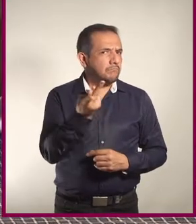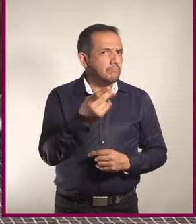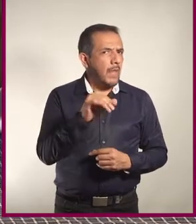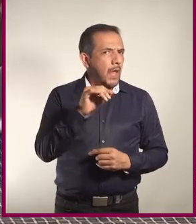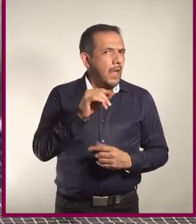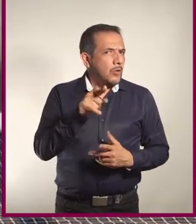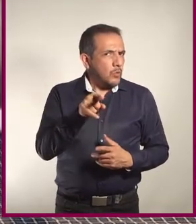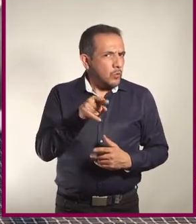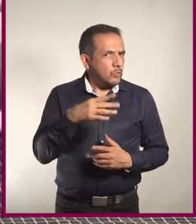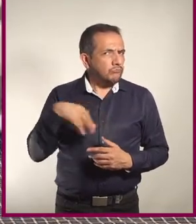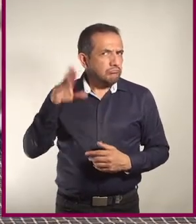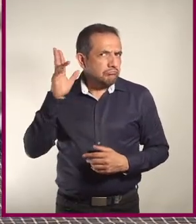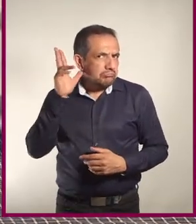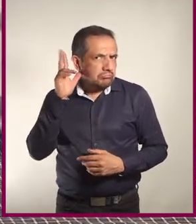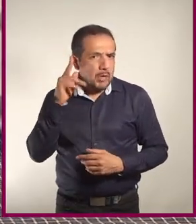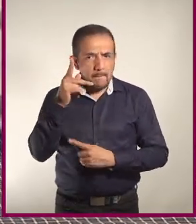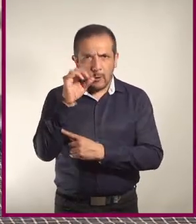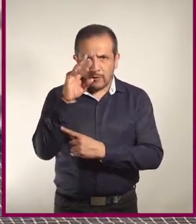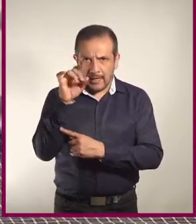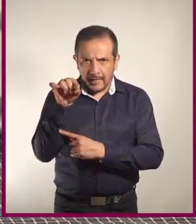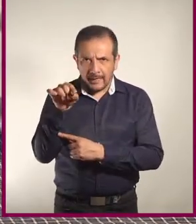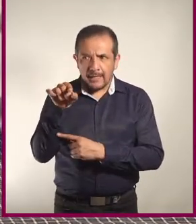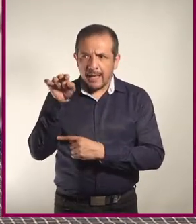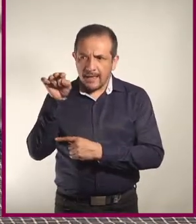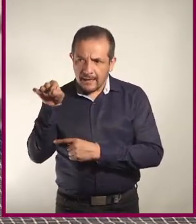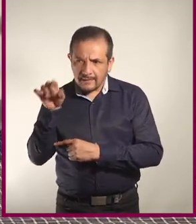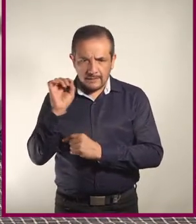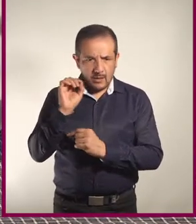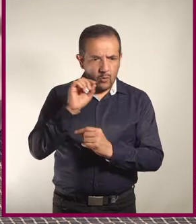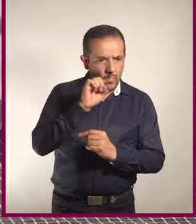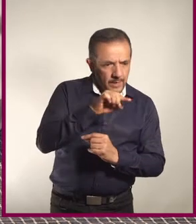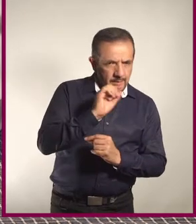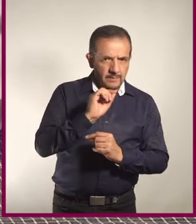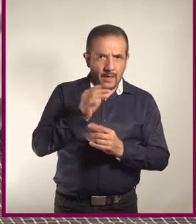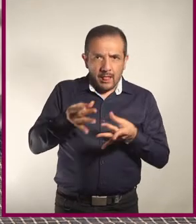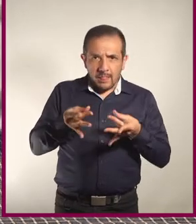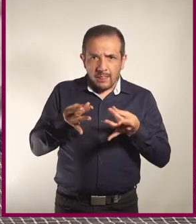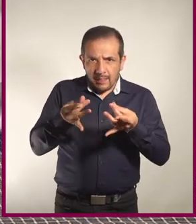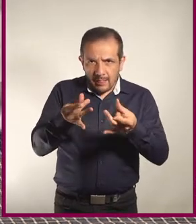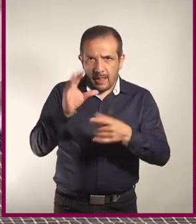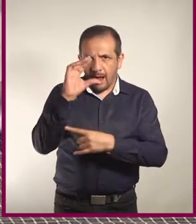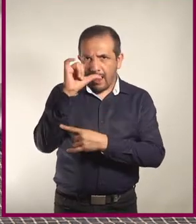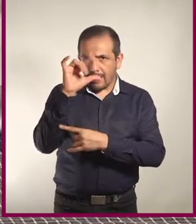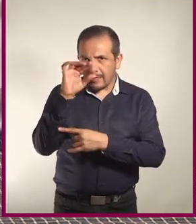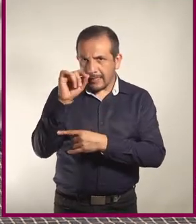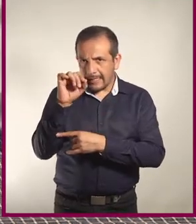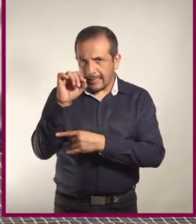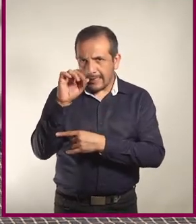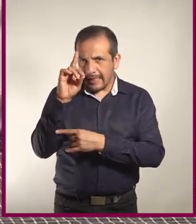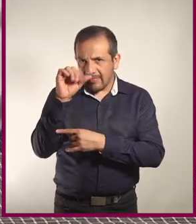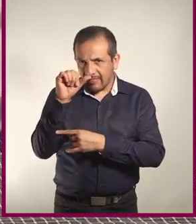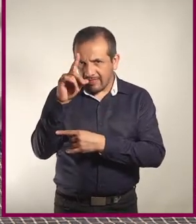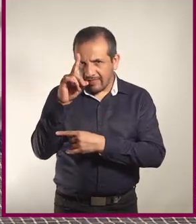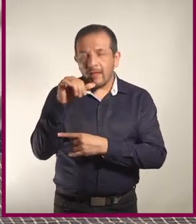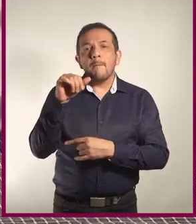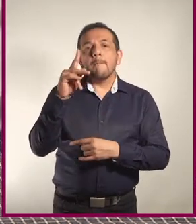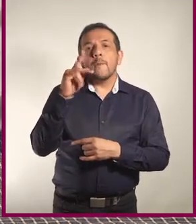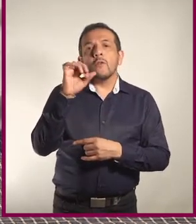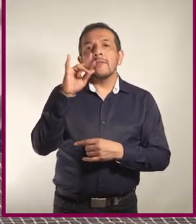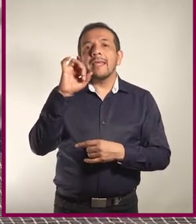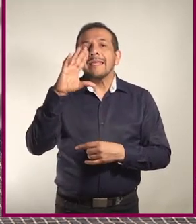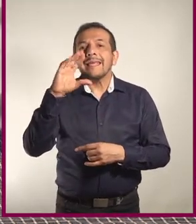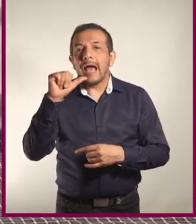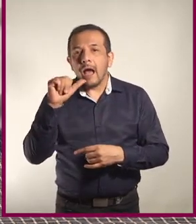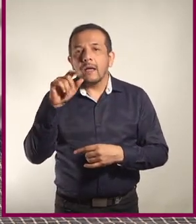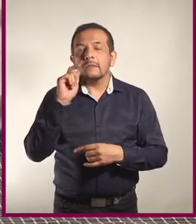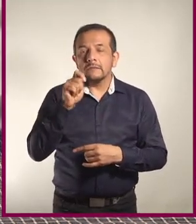¿Alguna vez has oído hablar que tal o cual proteína tiene mayor calidad? El término calidad proteica se refiere a